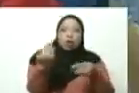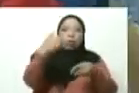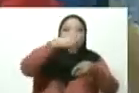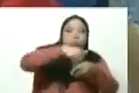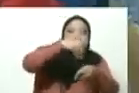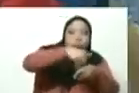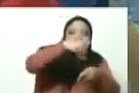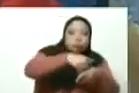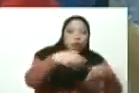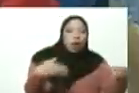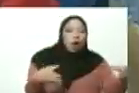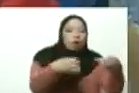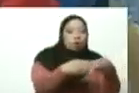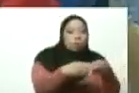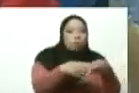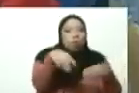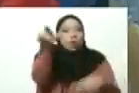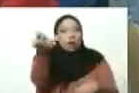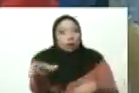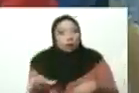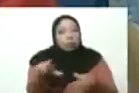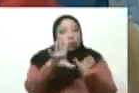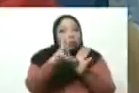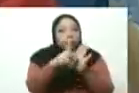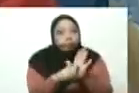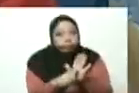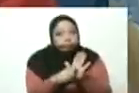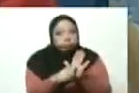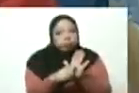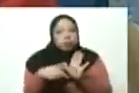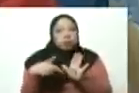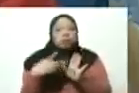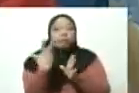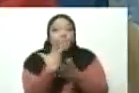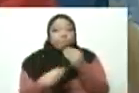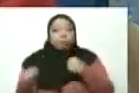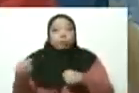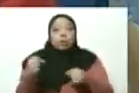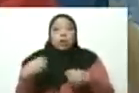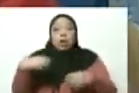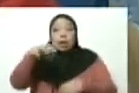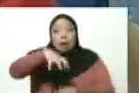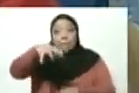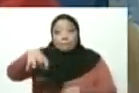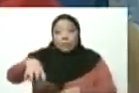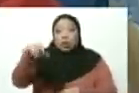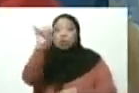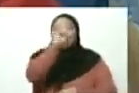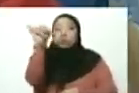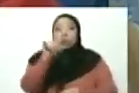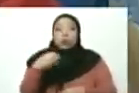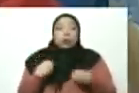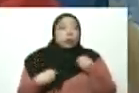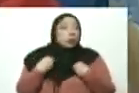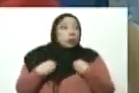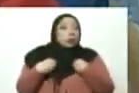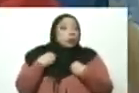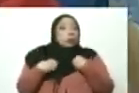en este caso que conmocionó al estado zulia aquí él